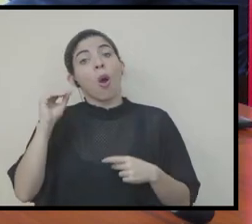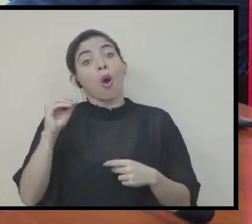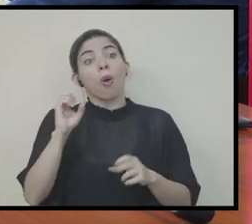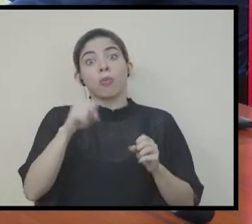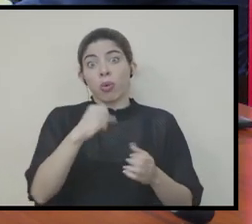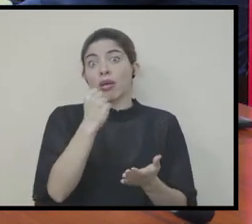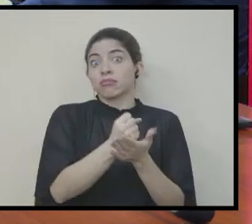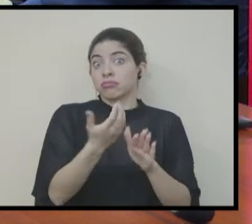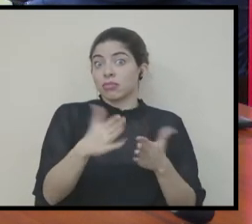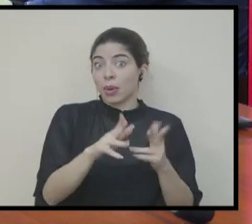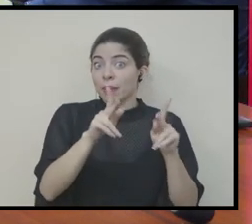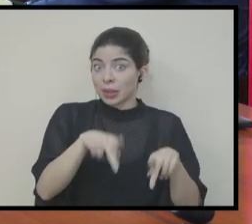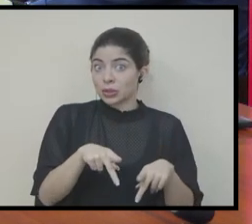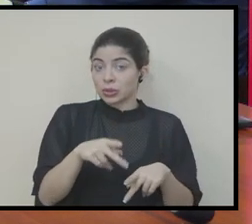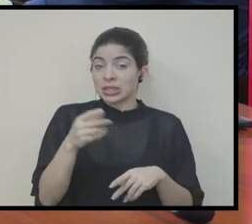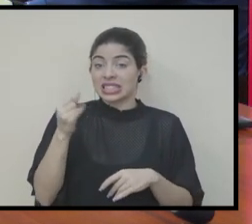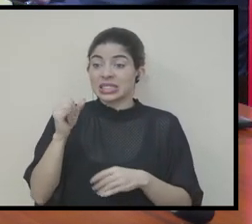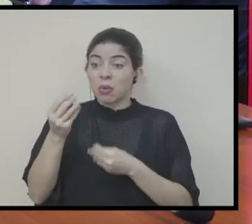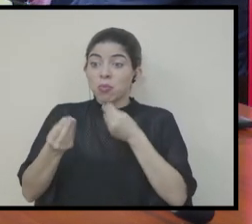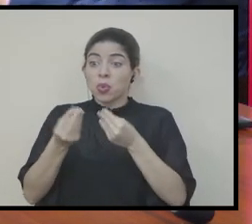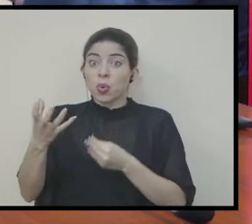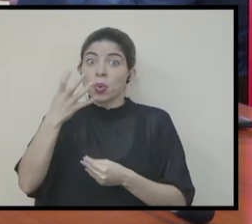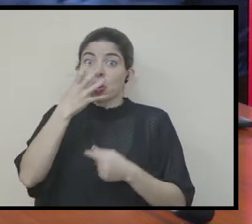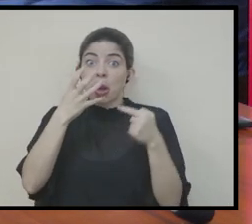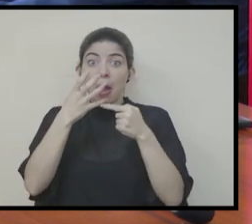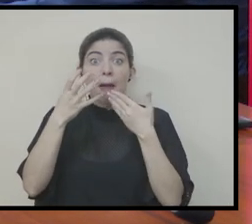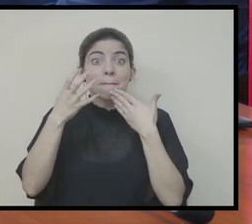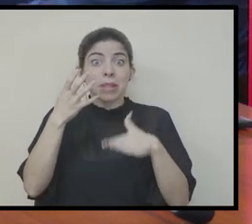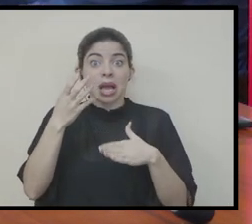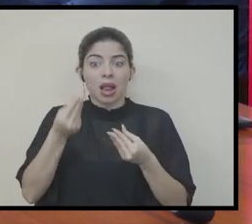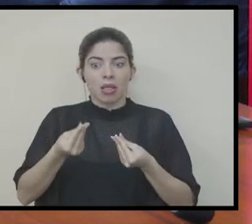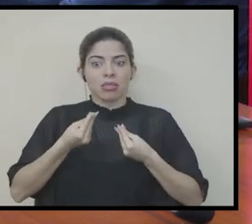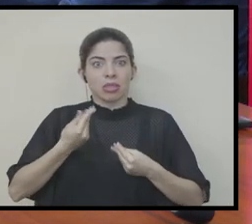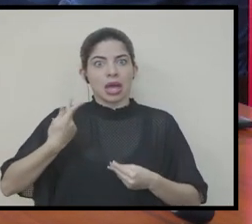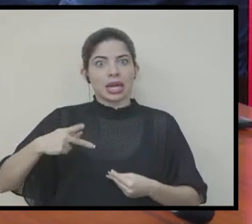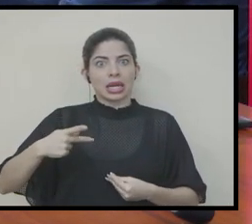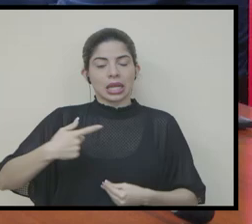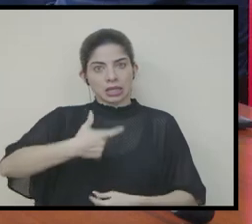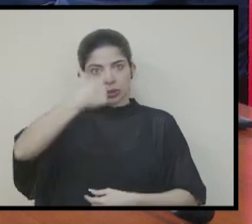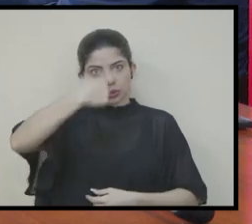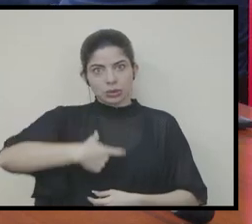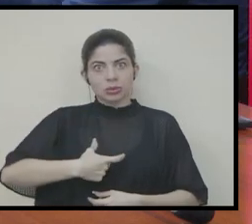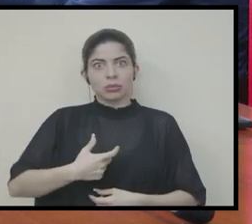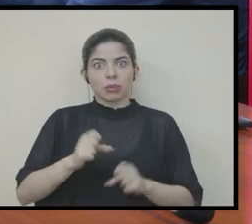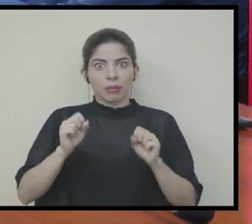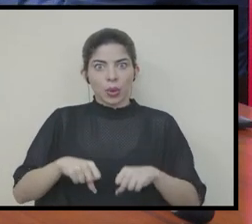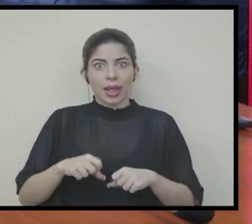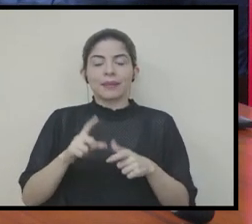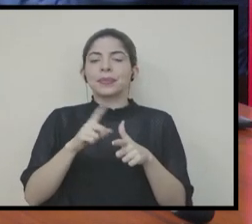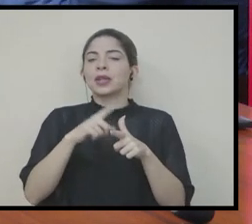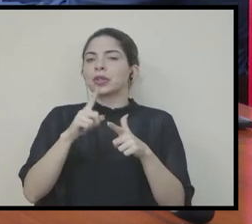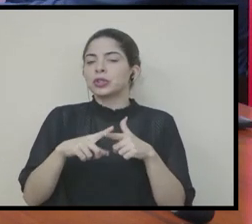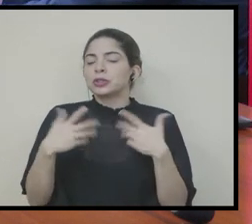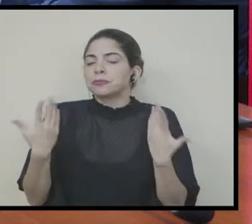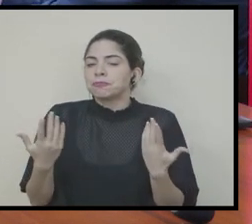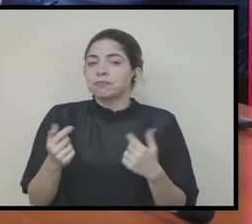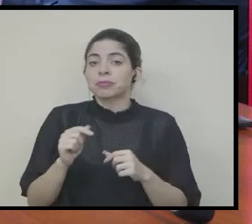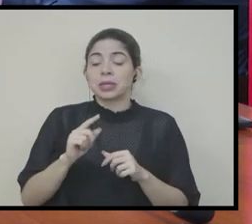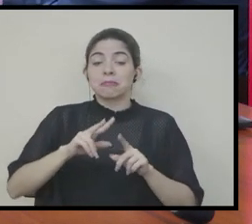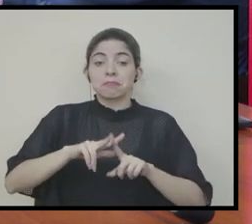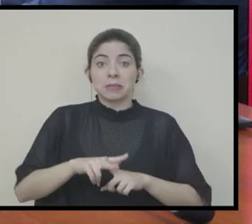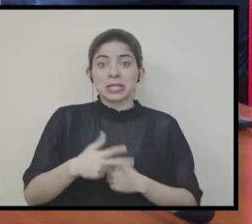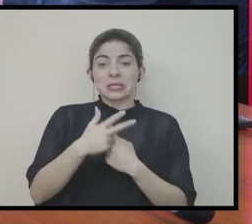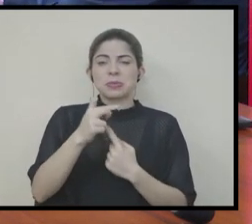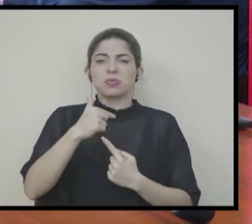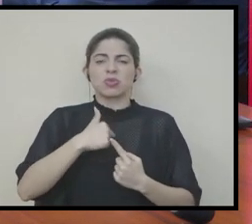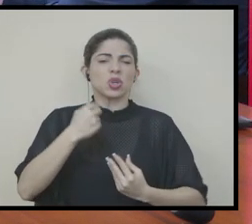¿verdad? Un mal producto pone en riesgo a la, a la gente. Entonces, bueno, desde el principio